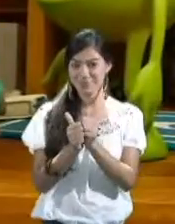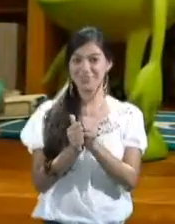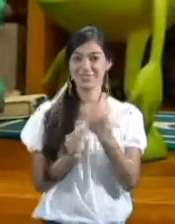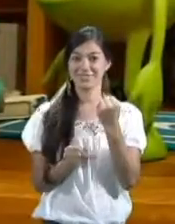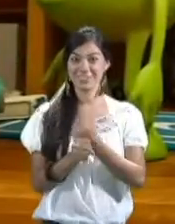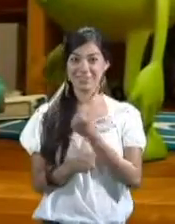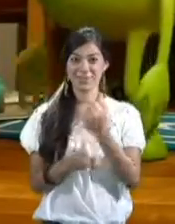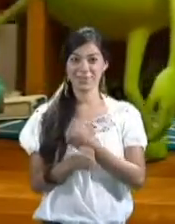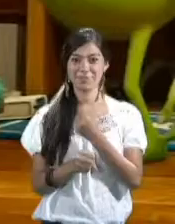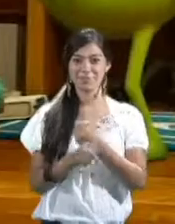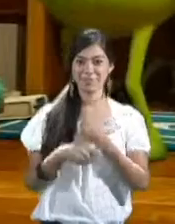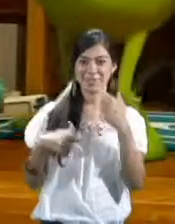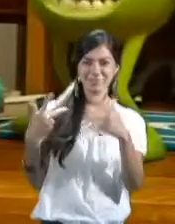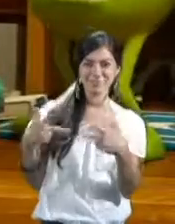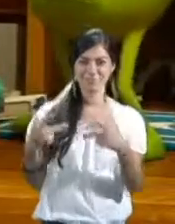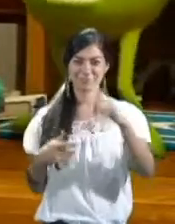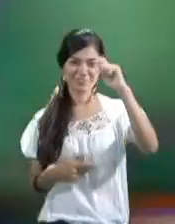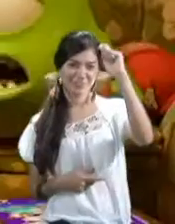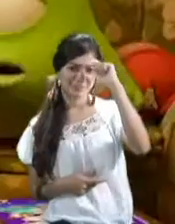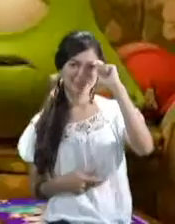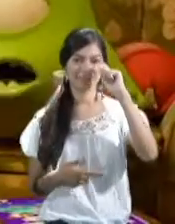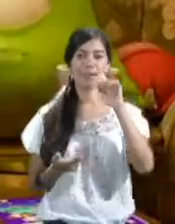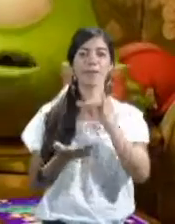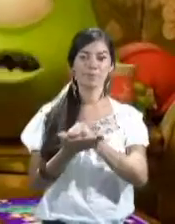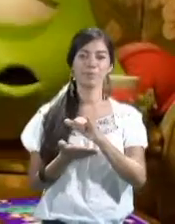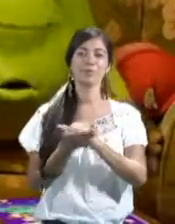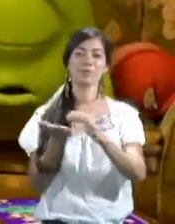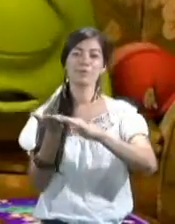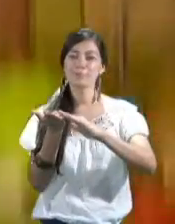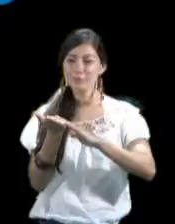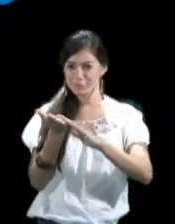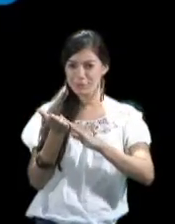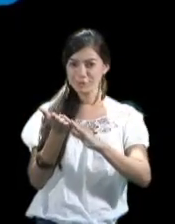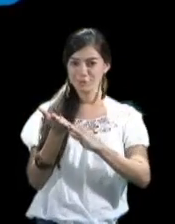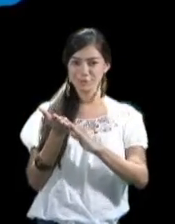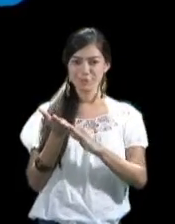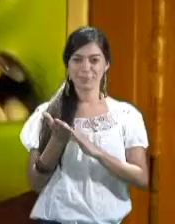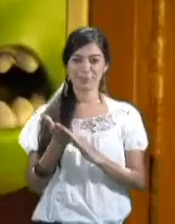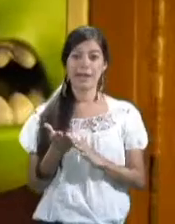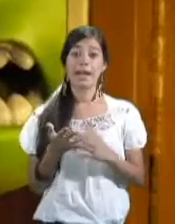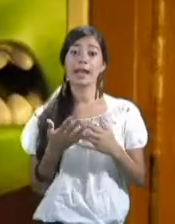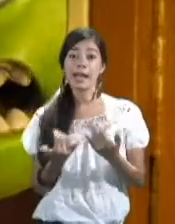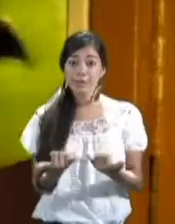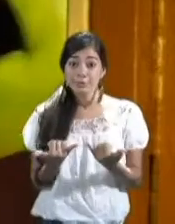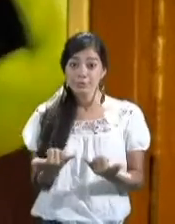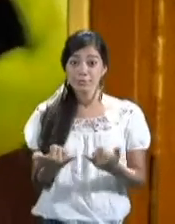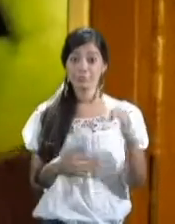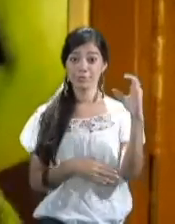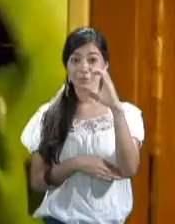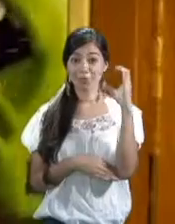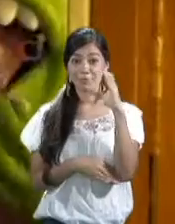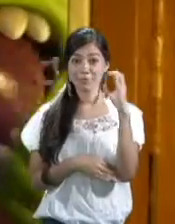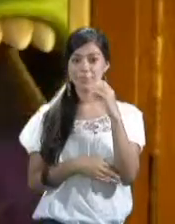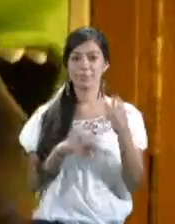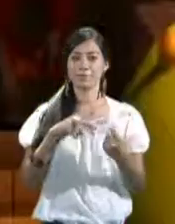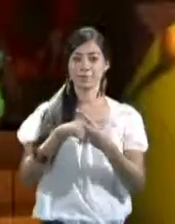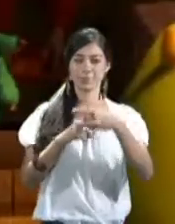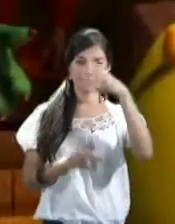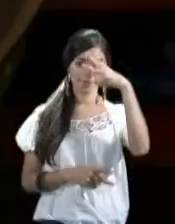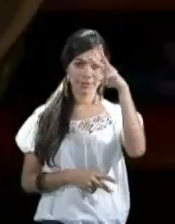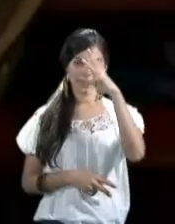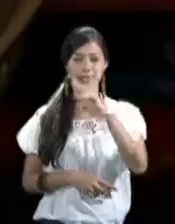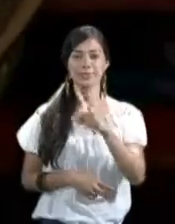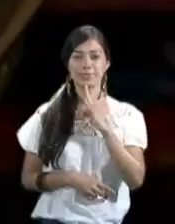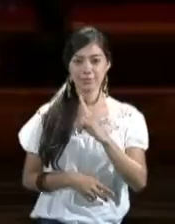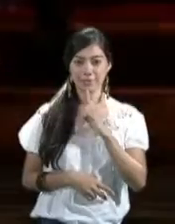trabajar juntos con una extraña pandilla de monstruos inadaptados, si es que quieren arreglar la situación. Su estreno en Colombia, Guatemala, Estados Unidos y México